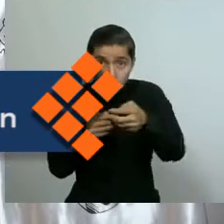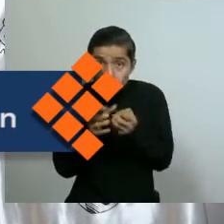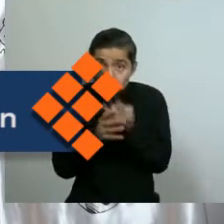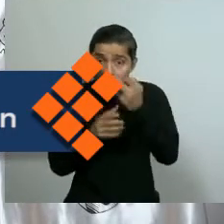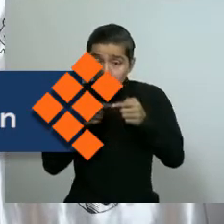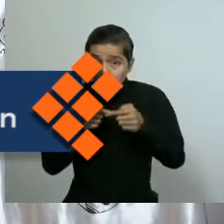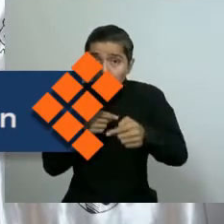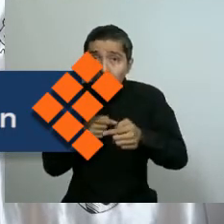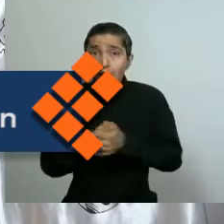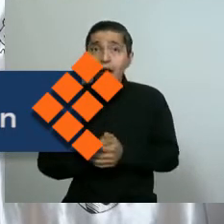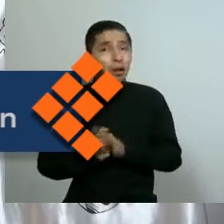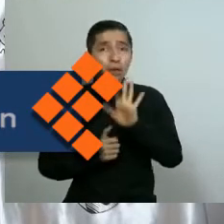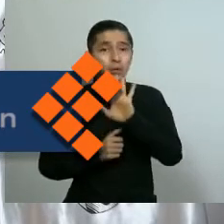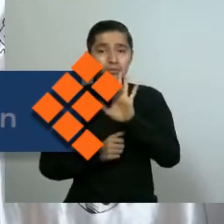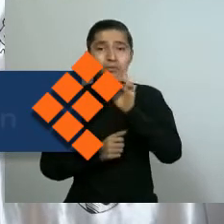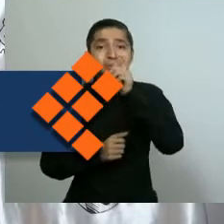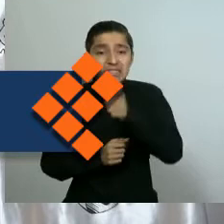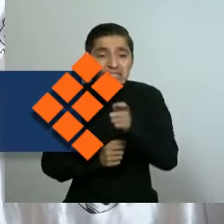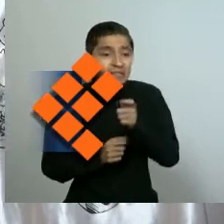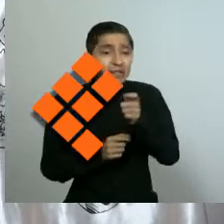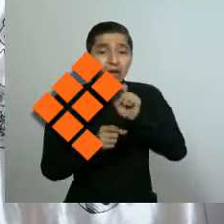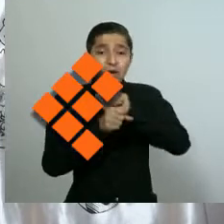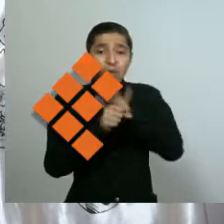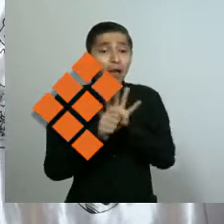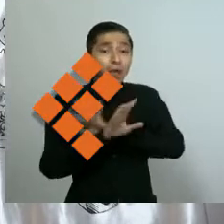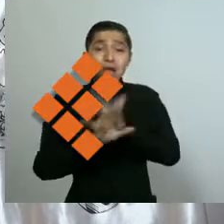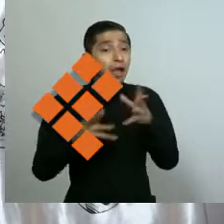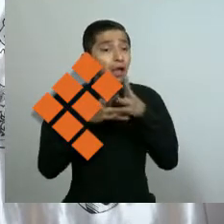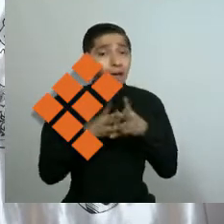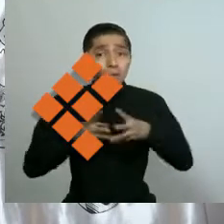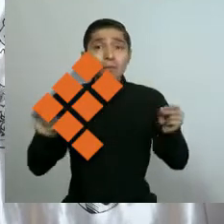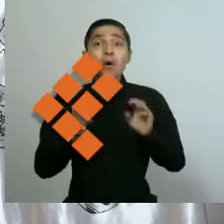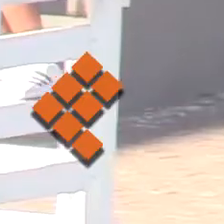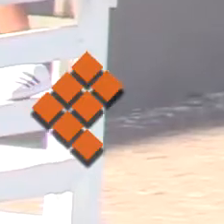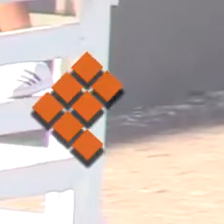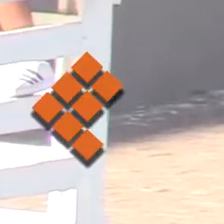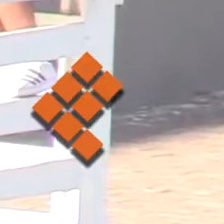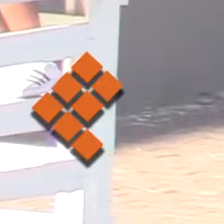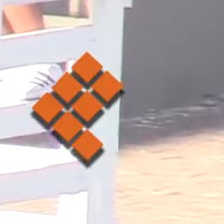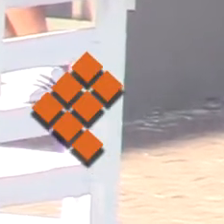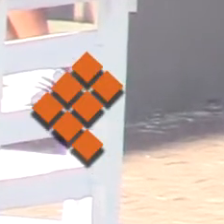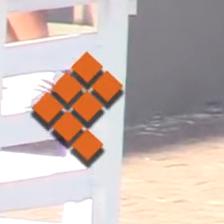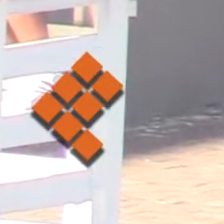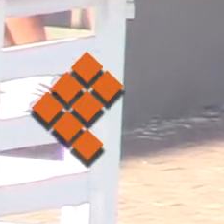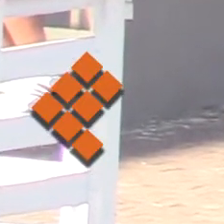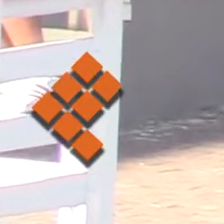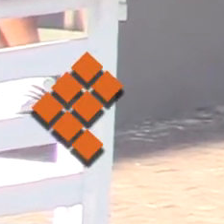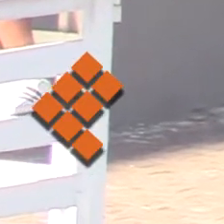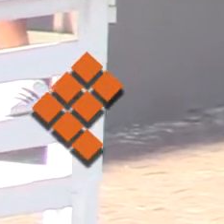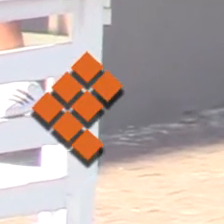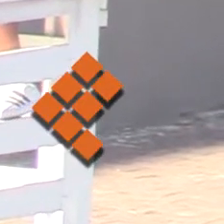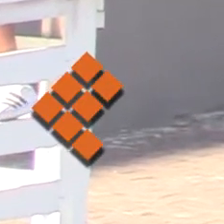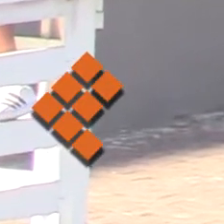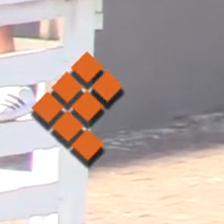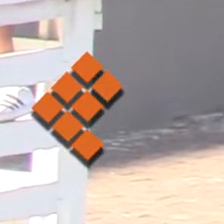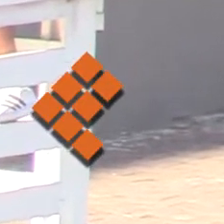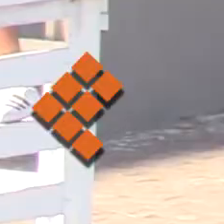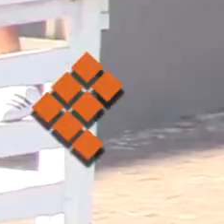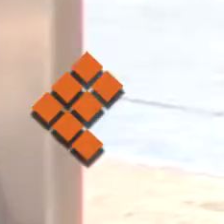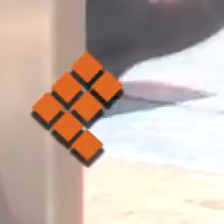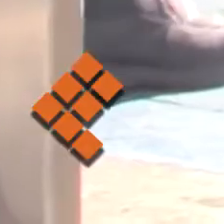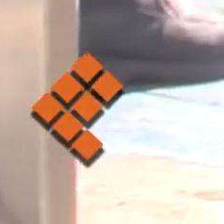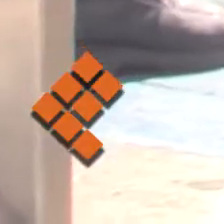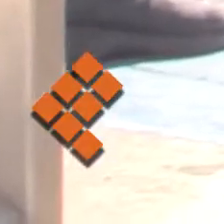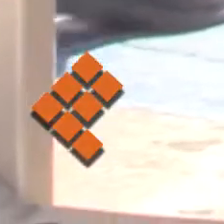que el COVID-19 desapareció o que esté controlado. Silvano Aureoles le reiteró que el registro de la nueva convivencia